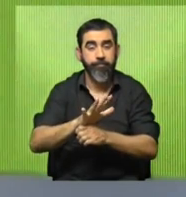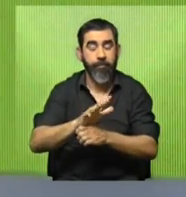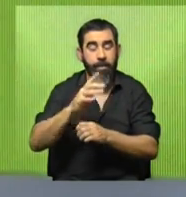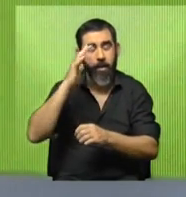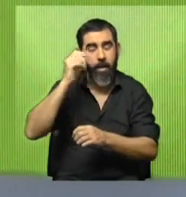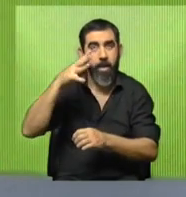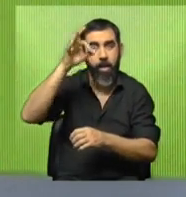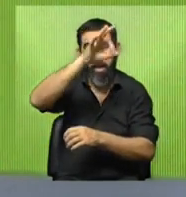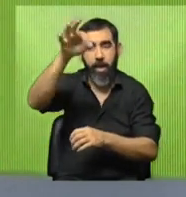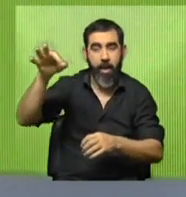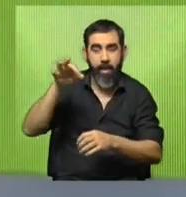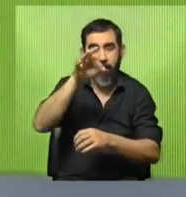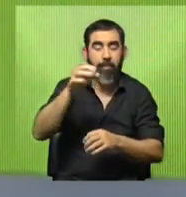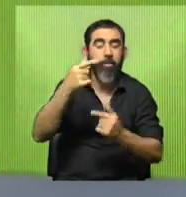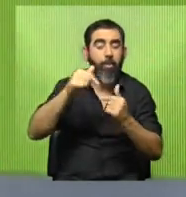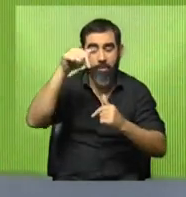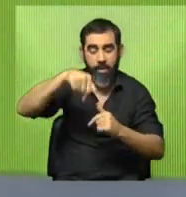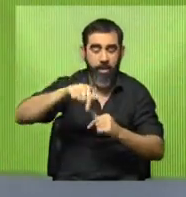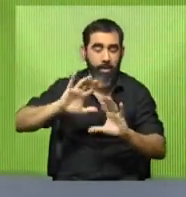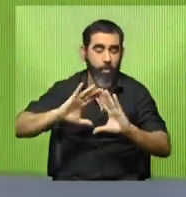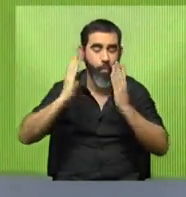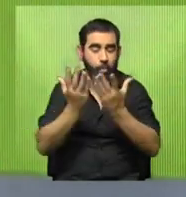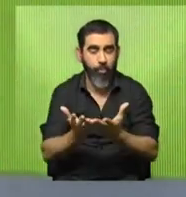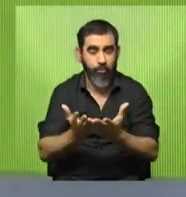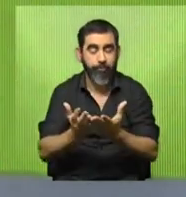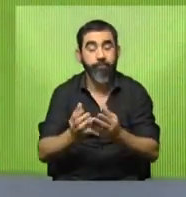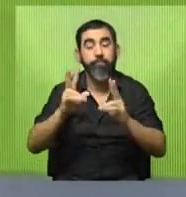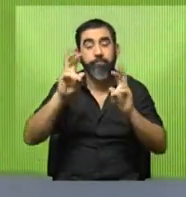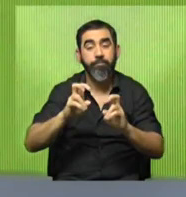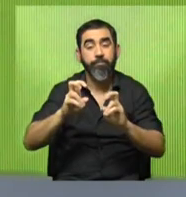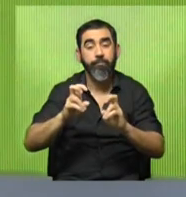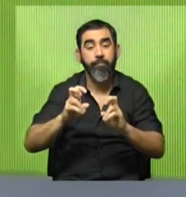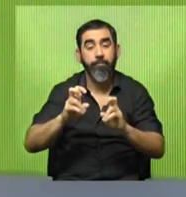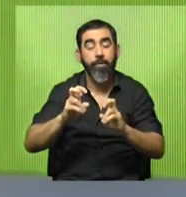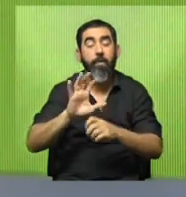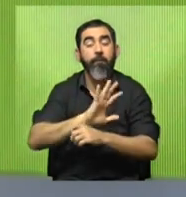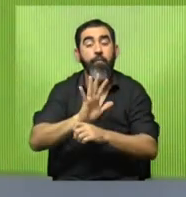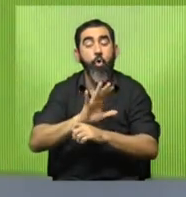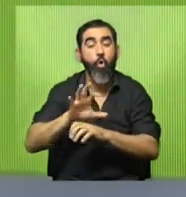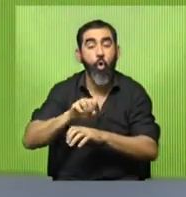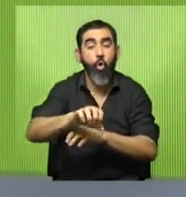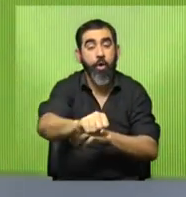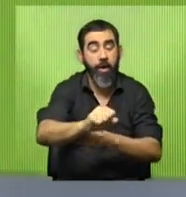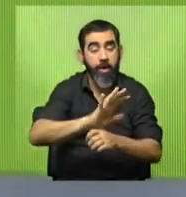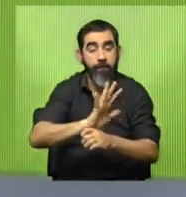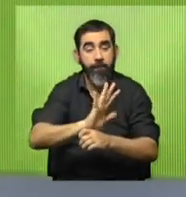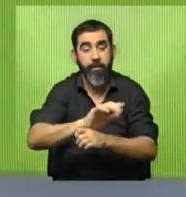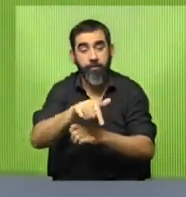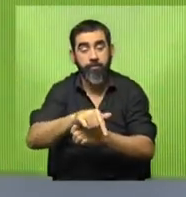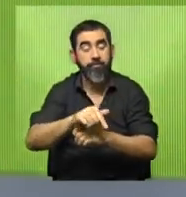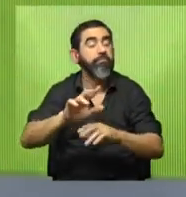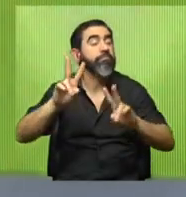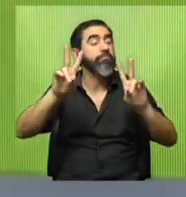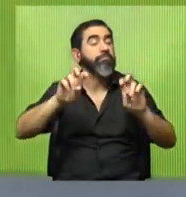extraterrestre. Sí. Pero vamos a hablar de cosas que suceden acá en la Tierra y que tienen que ver con lo que se llama invasiones biológicas. Las invasiones biológicas son ese